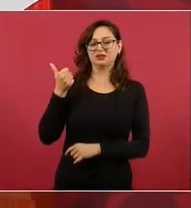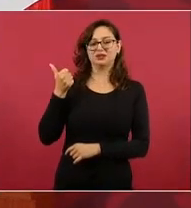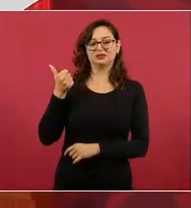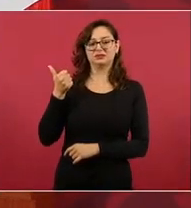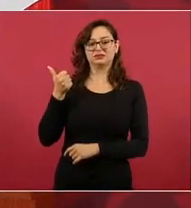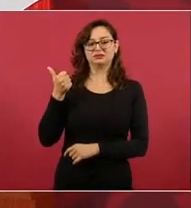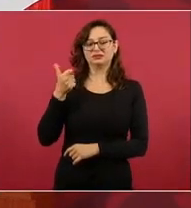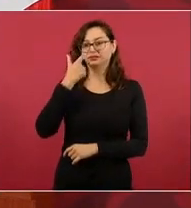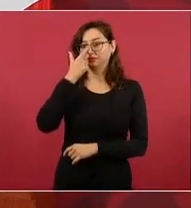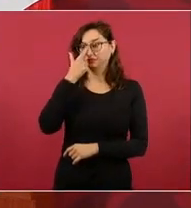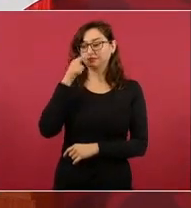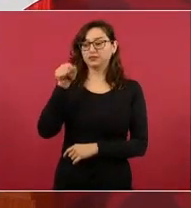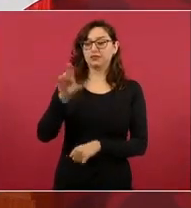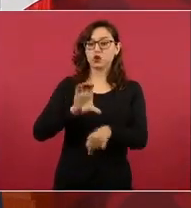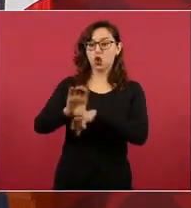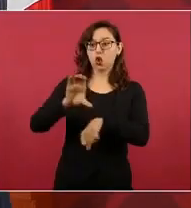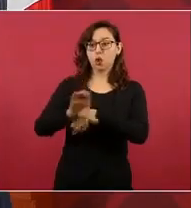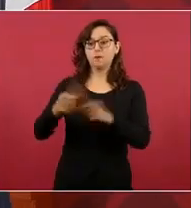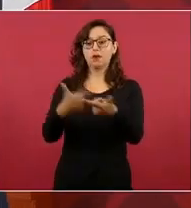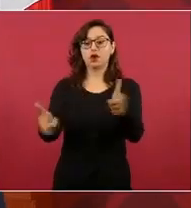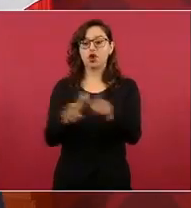Los conservadores de Colombia,